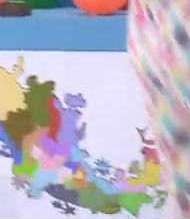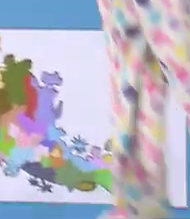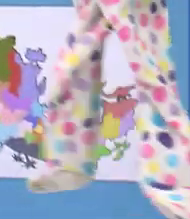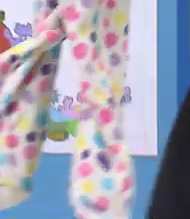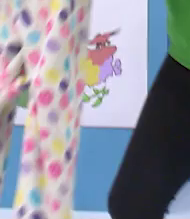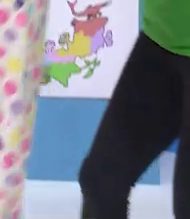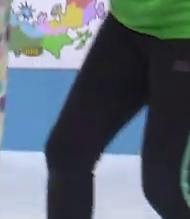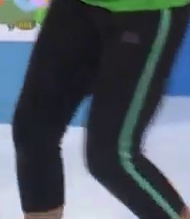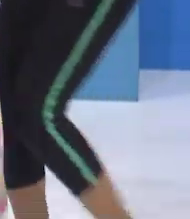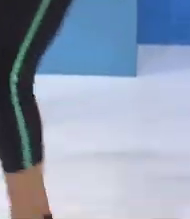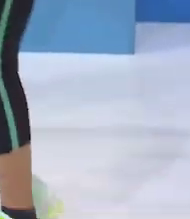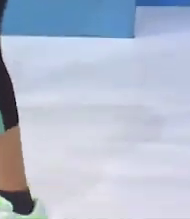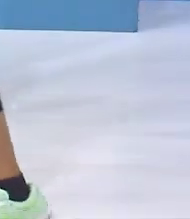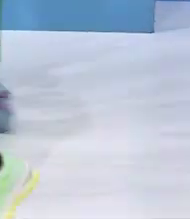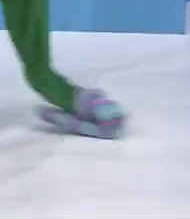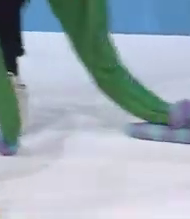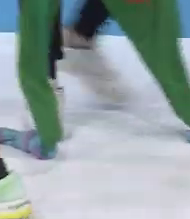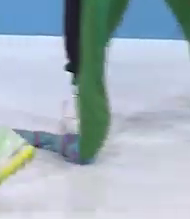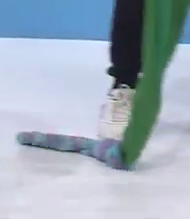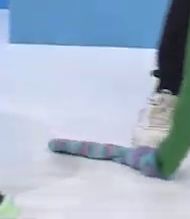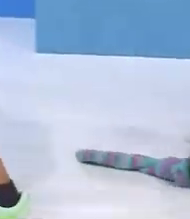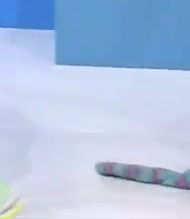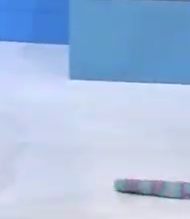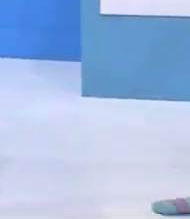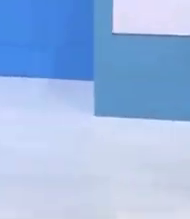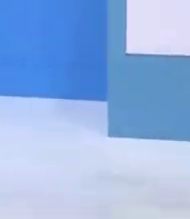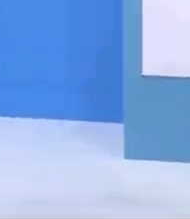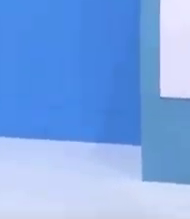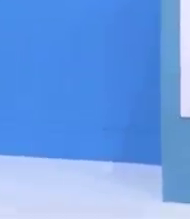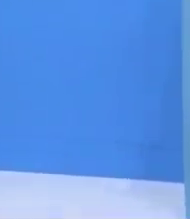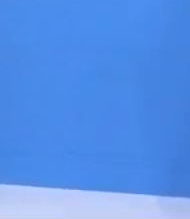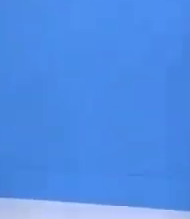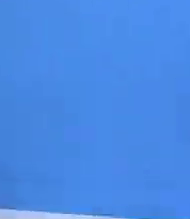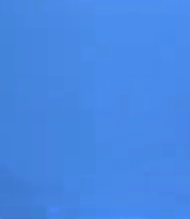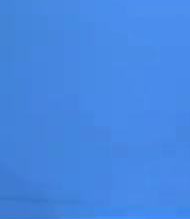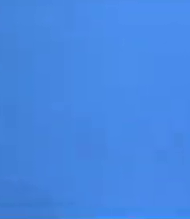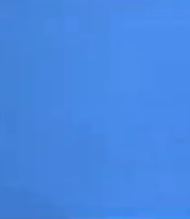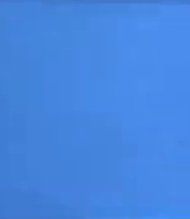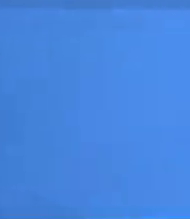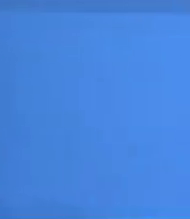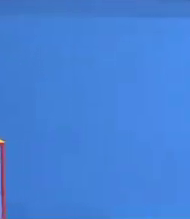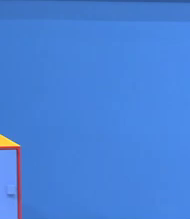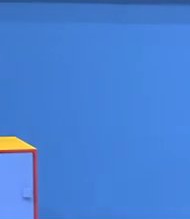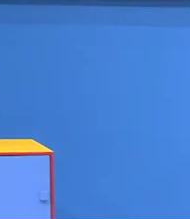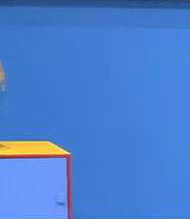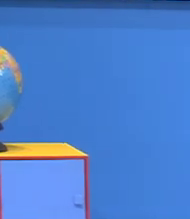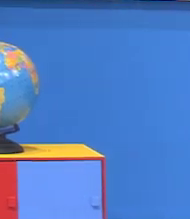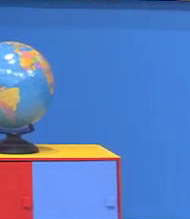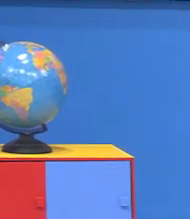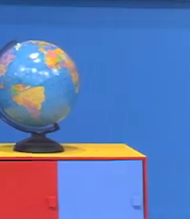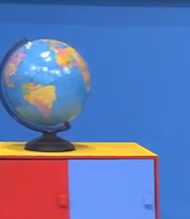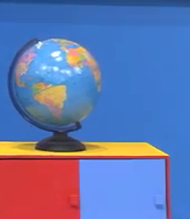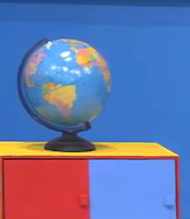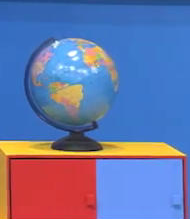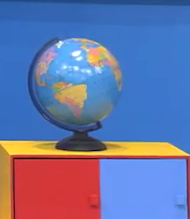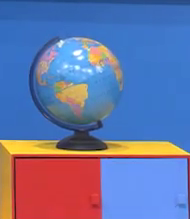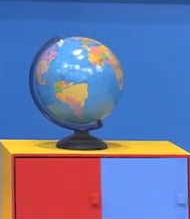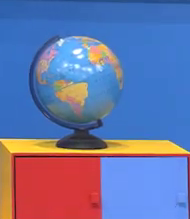salta hoy y como caminaría porque está blanqueando pero como comentario pues primero un 100